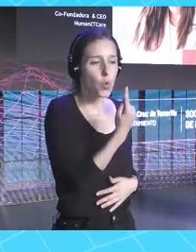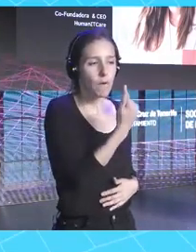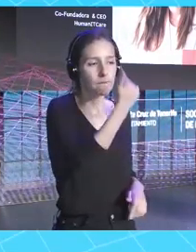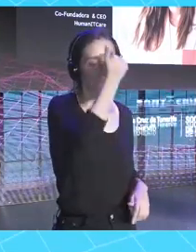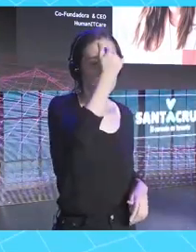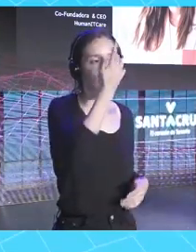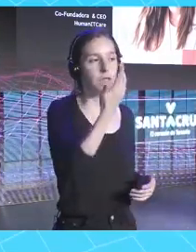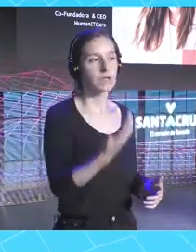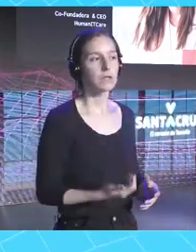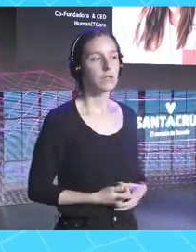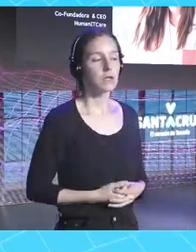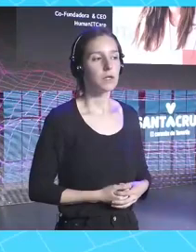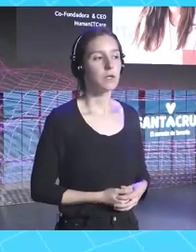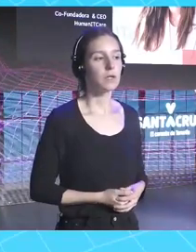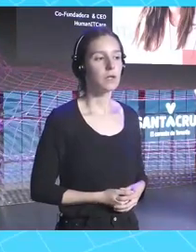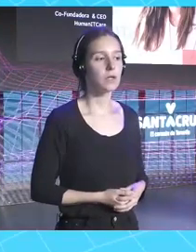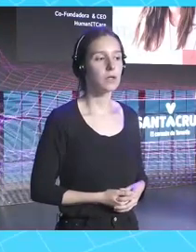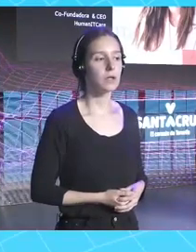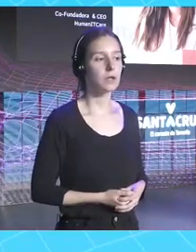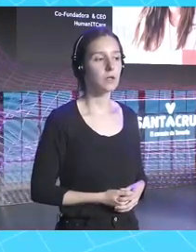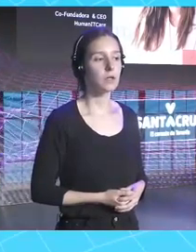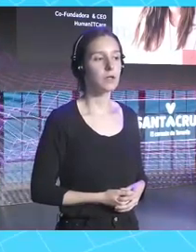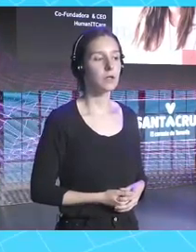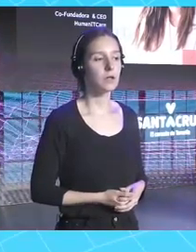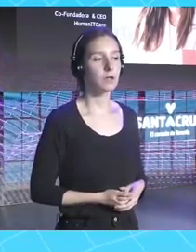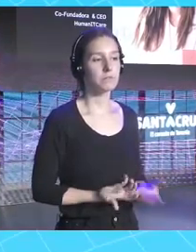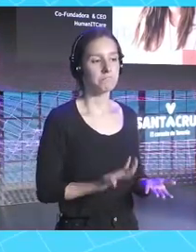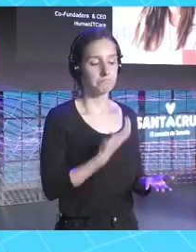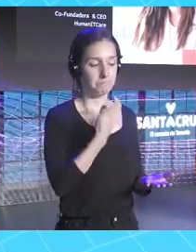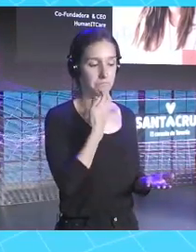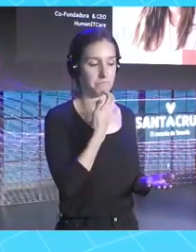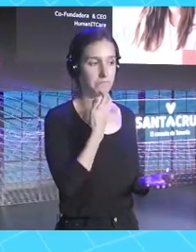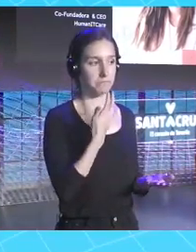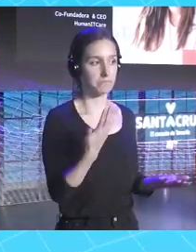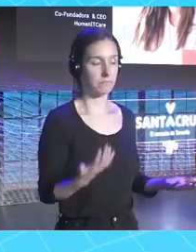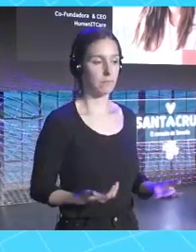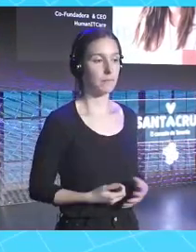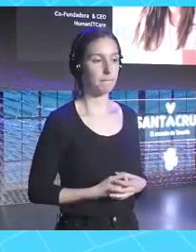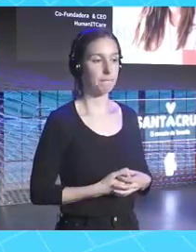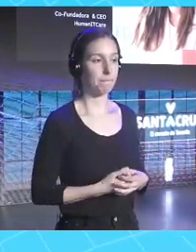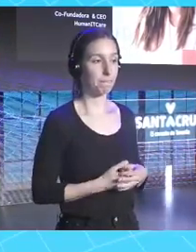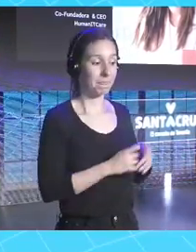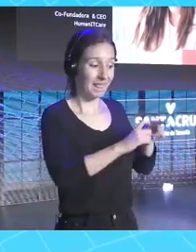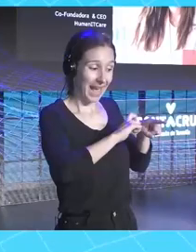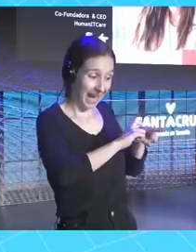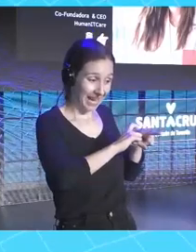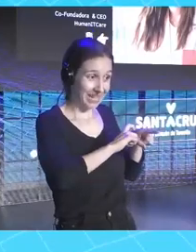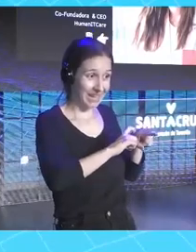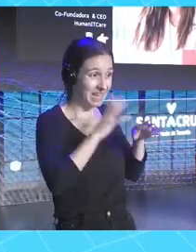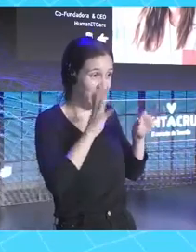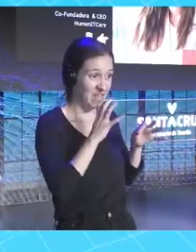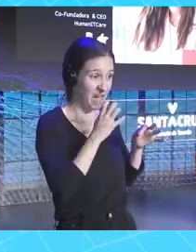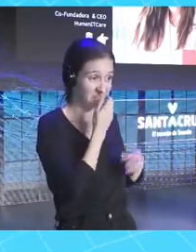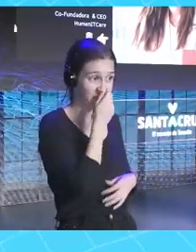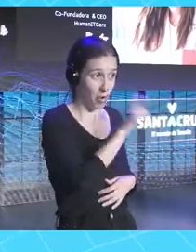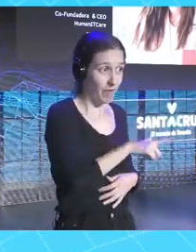y yo creo que desarrollar características que no eran realmente utilizados clientes por ejemplo caso